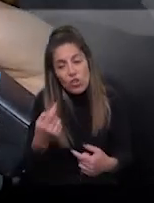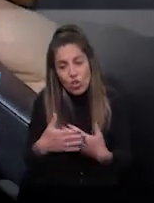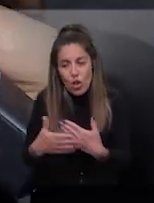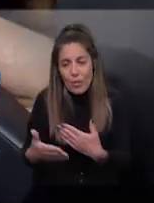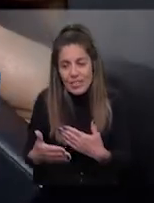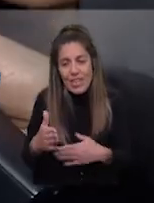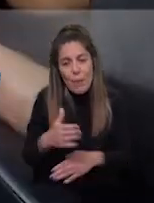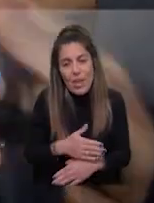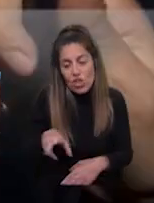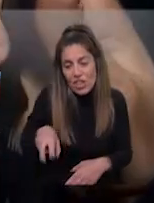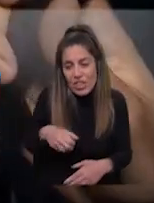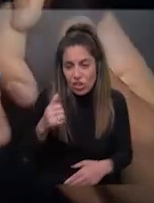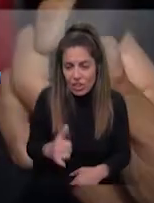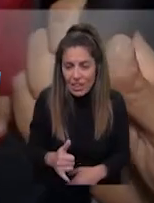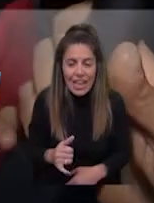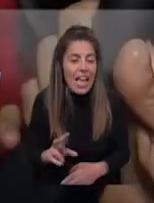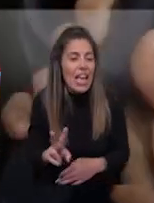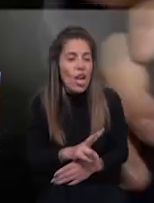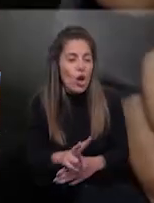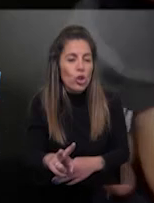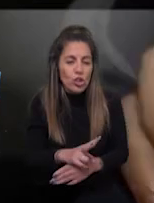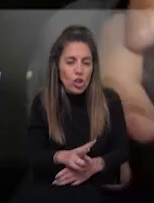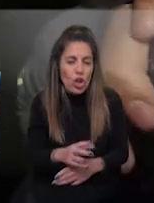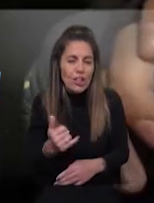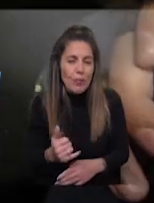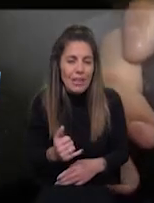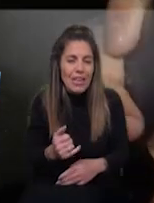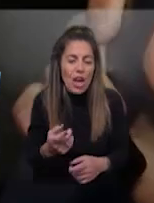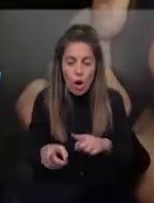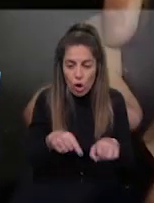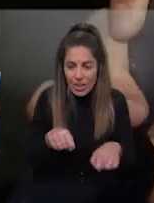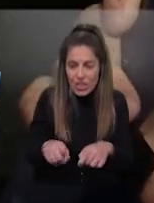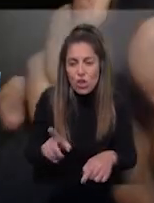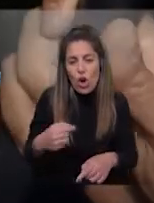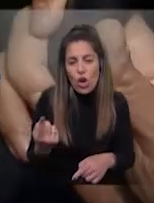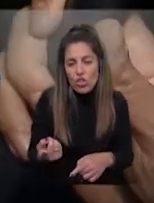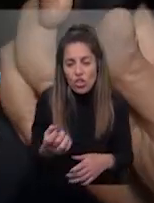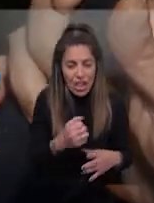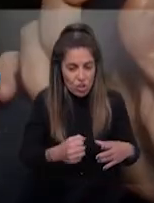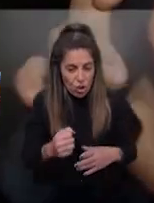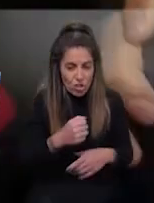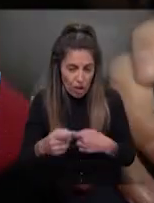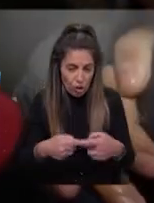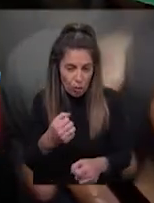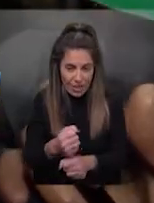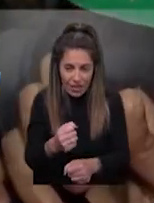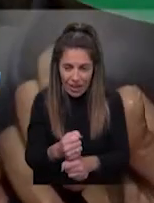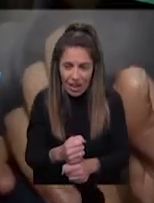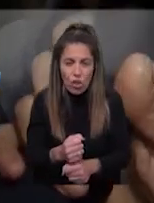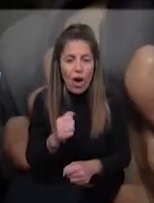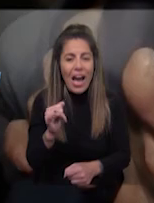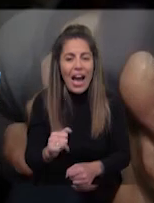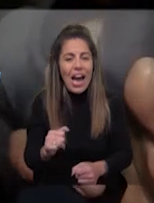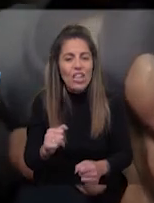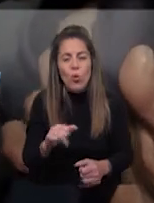que menos ingresos tienen. ¿Cómo es el monitoreo y también la coordinación con el resto de las ollas que siguen trabajando, ¿no? ¿Hay